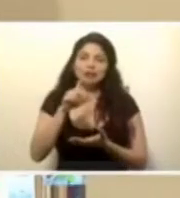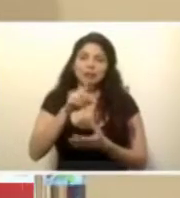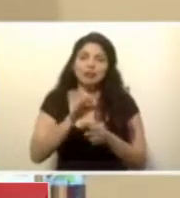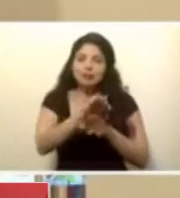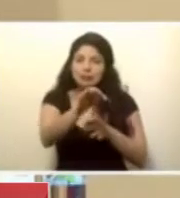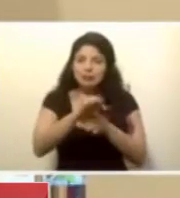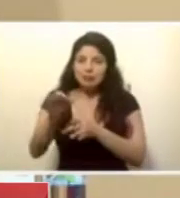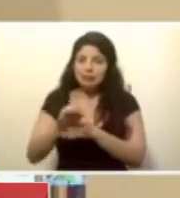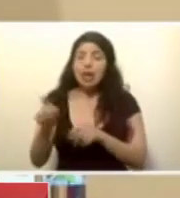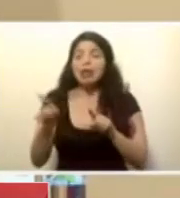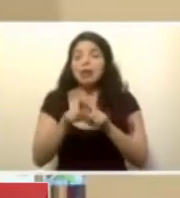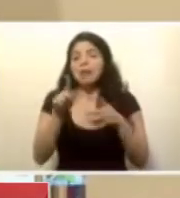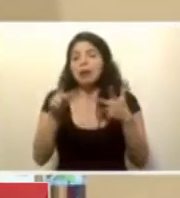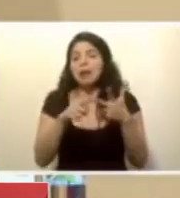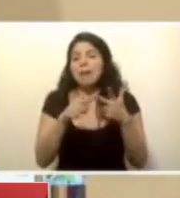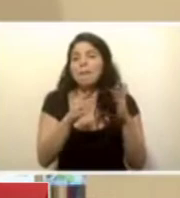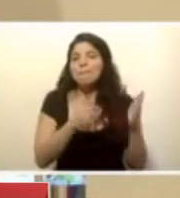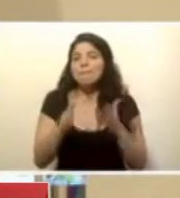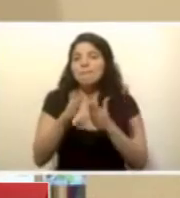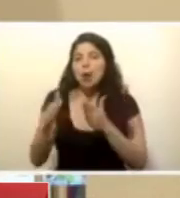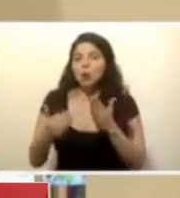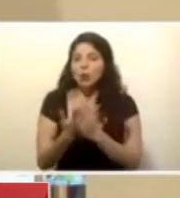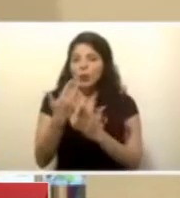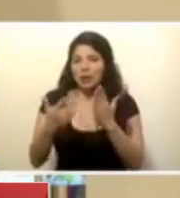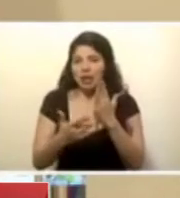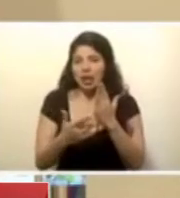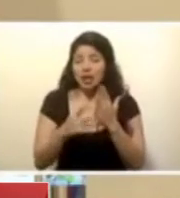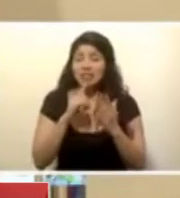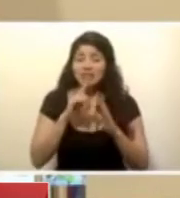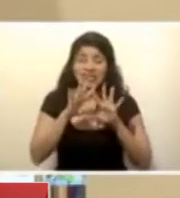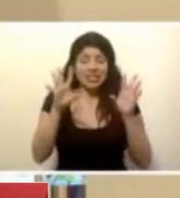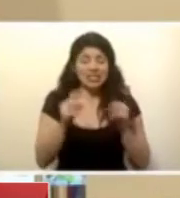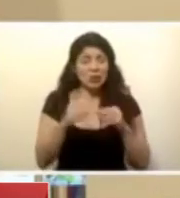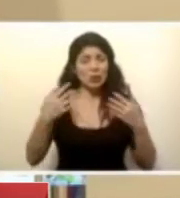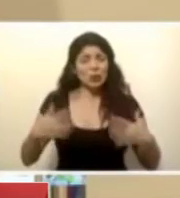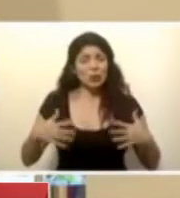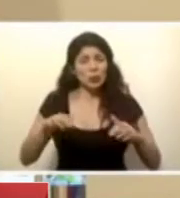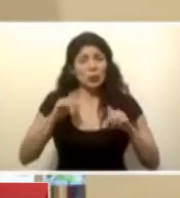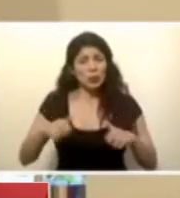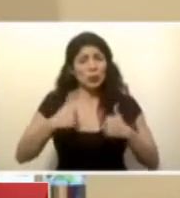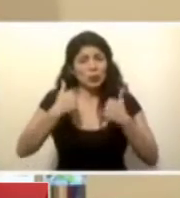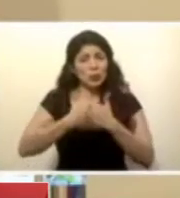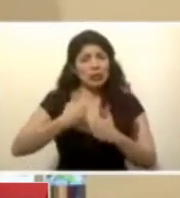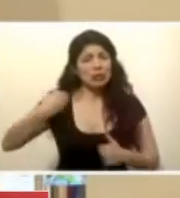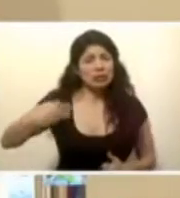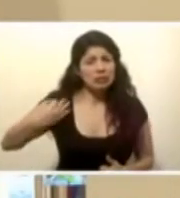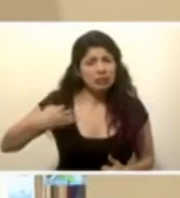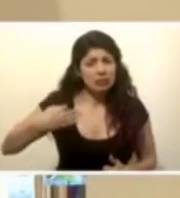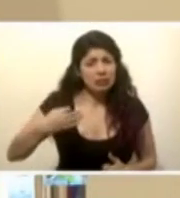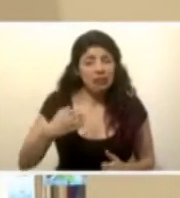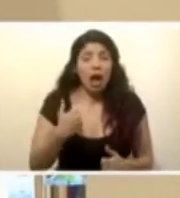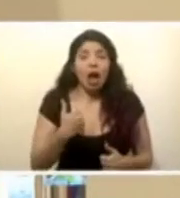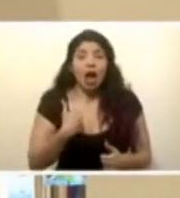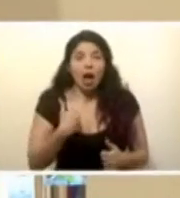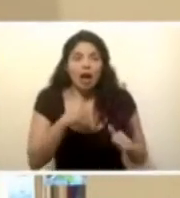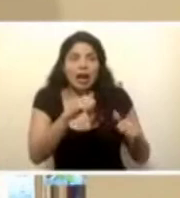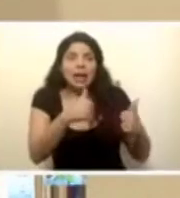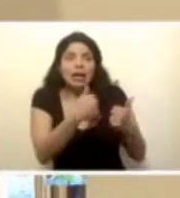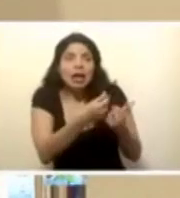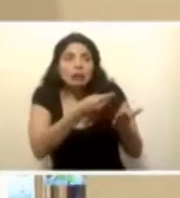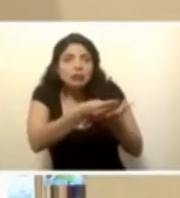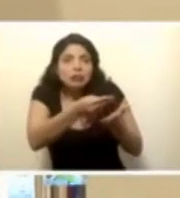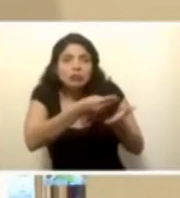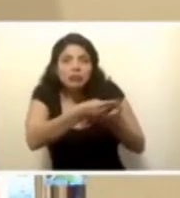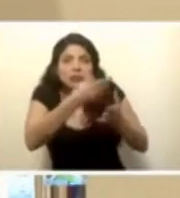nuevas tecnologías también. Entonces, esto es un reto permanente, así como hay un reto permanente de lograr el equipo de